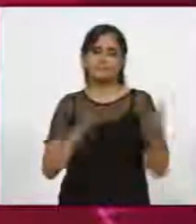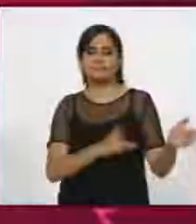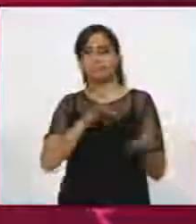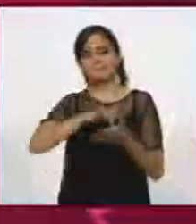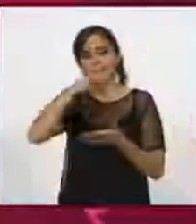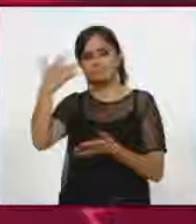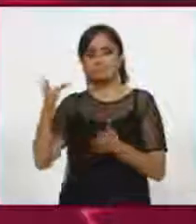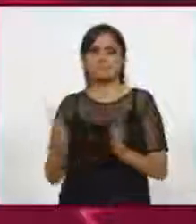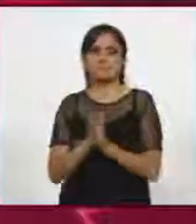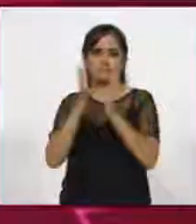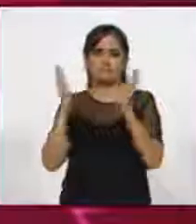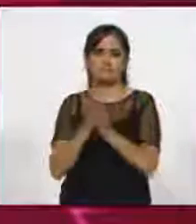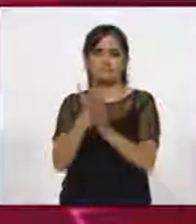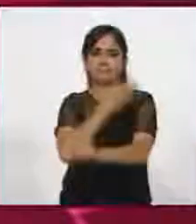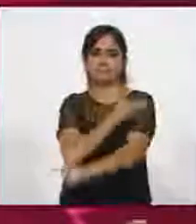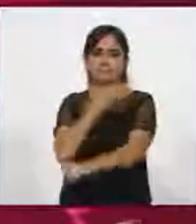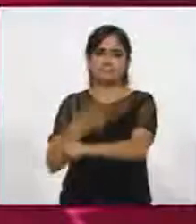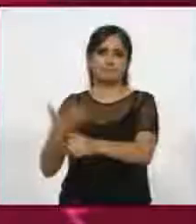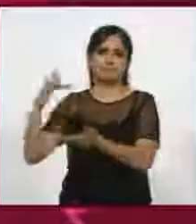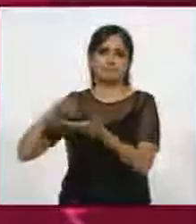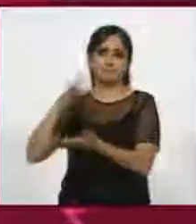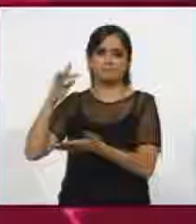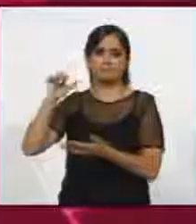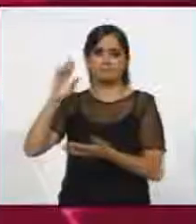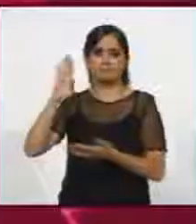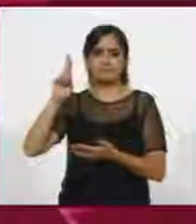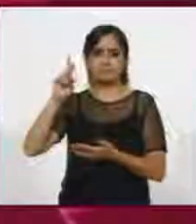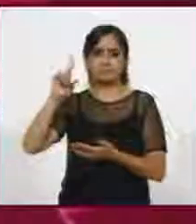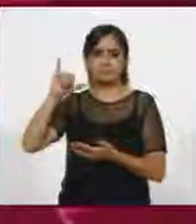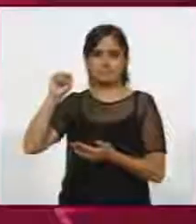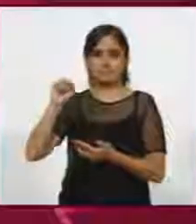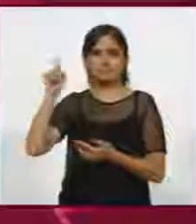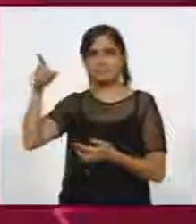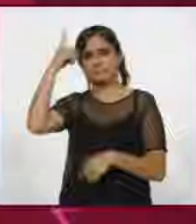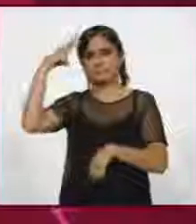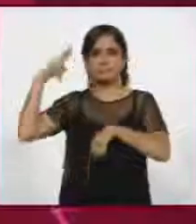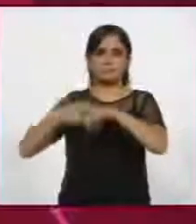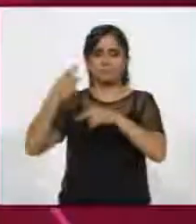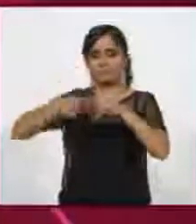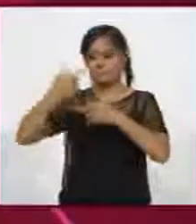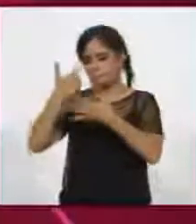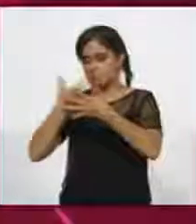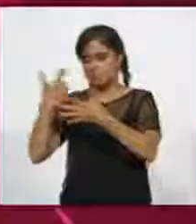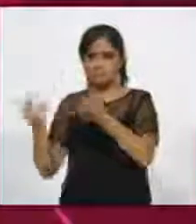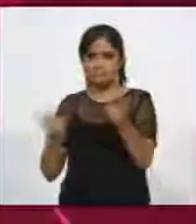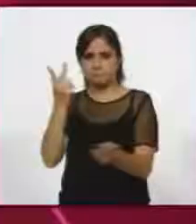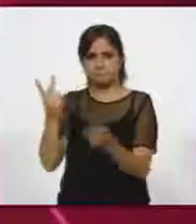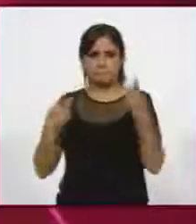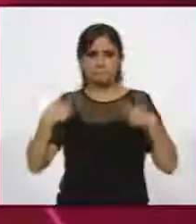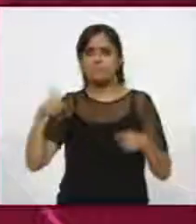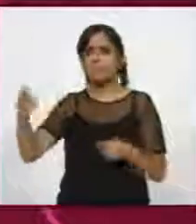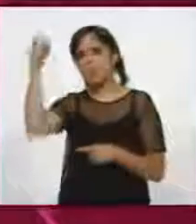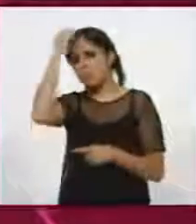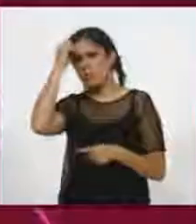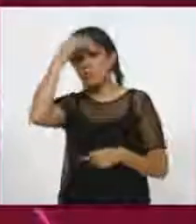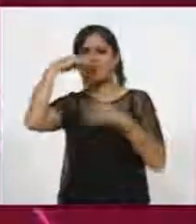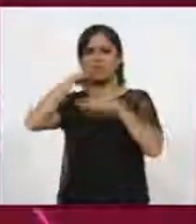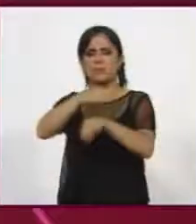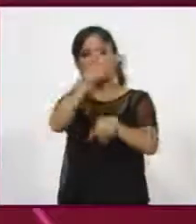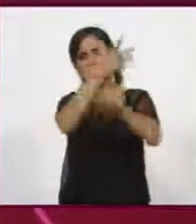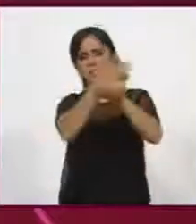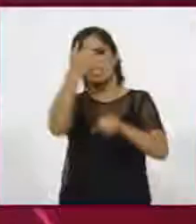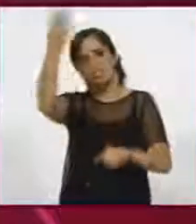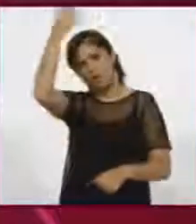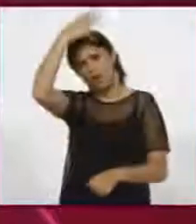Y bueno, agradecemos la participación de nuestro colaborador Francisco Abundis, director de Parametría, quien nos viene a platicar de opiniones sobre